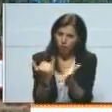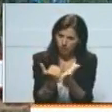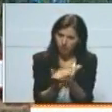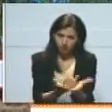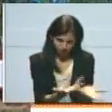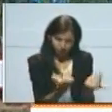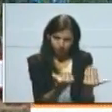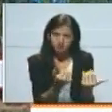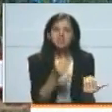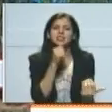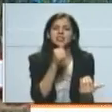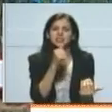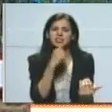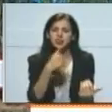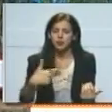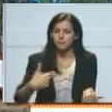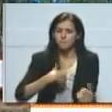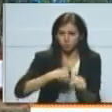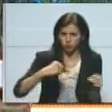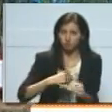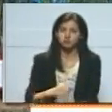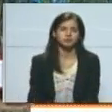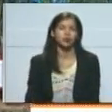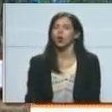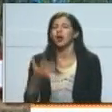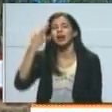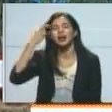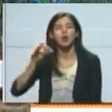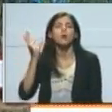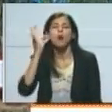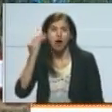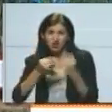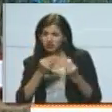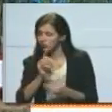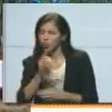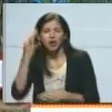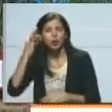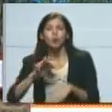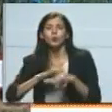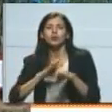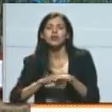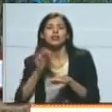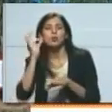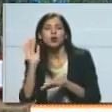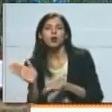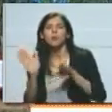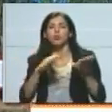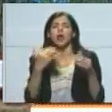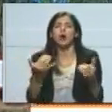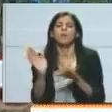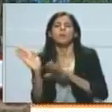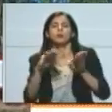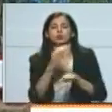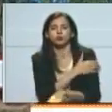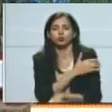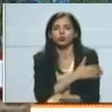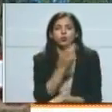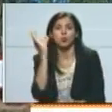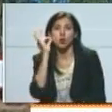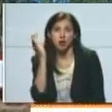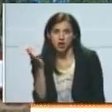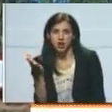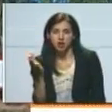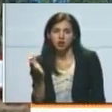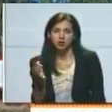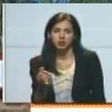usted es una agente de la oposición. No creo que lo haga. No creo que lo haga. Usted perdió